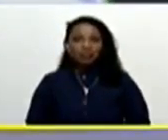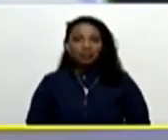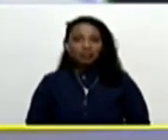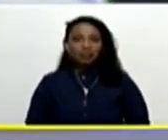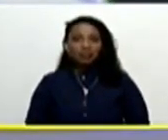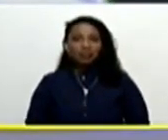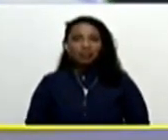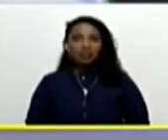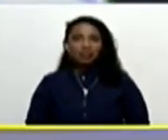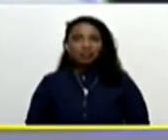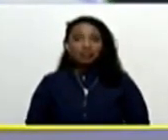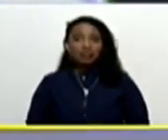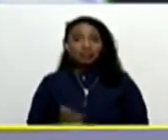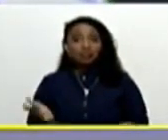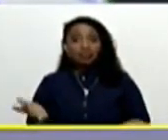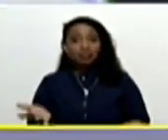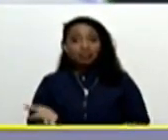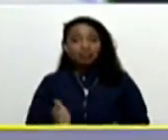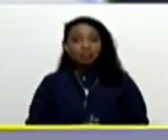Y